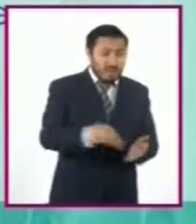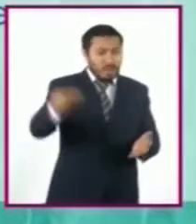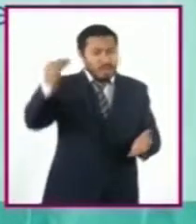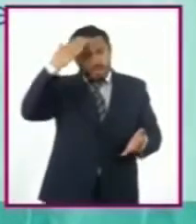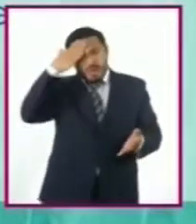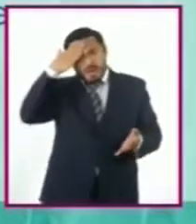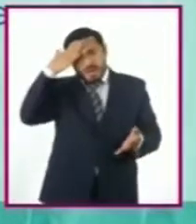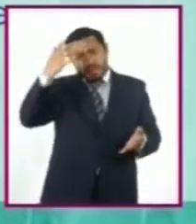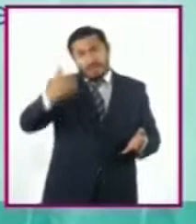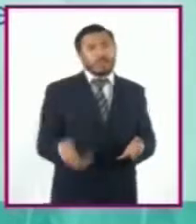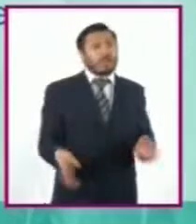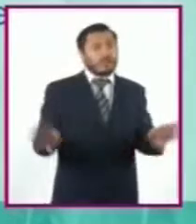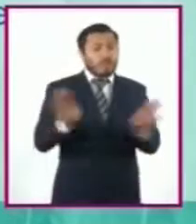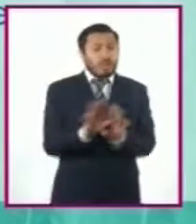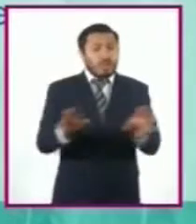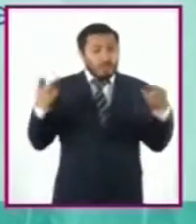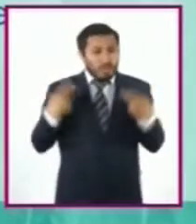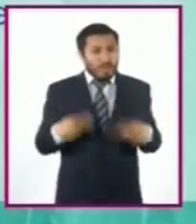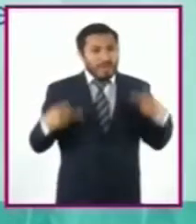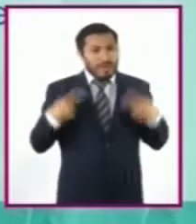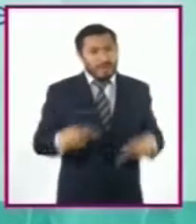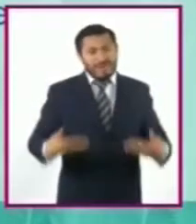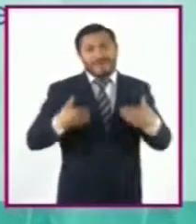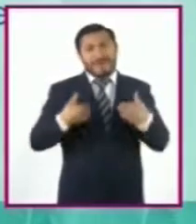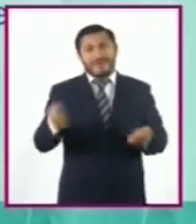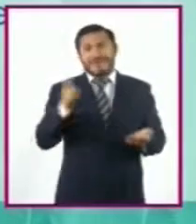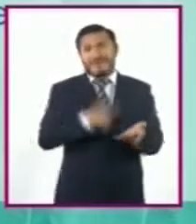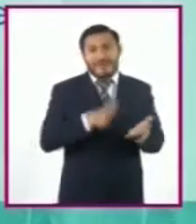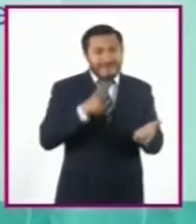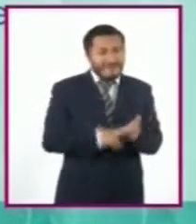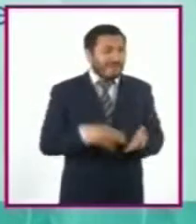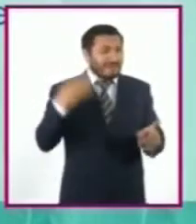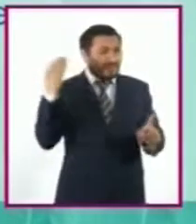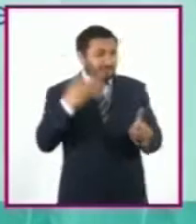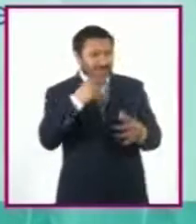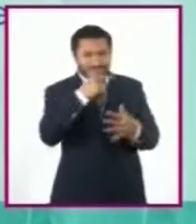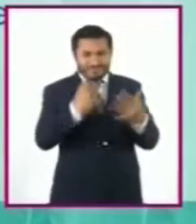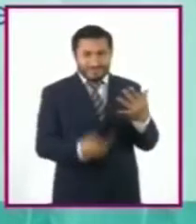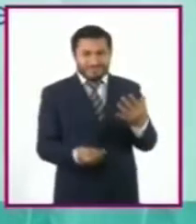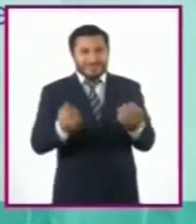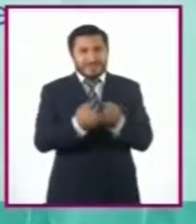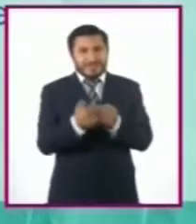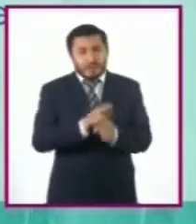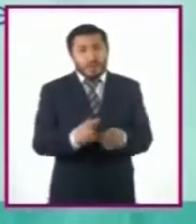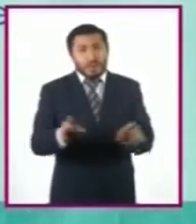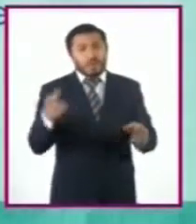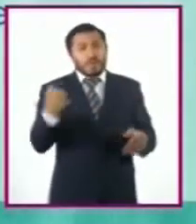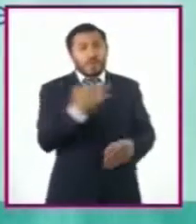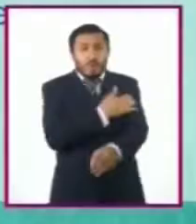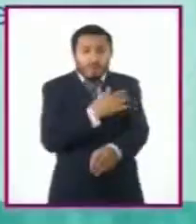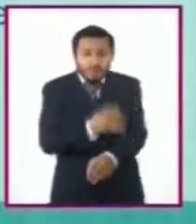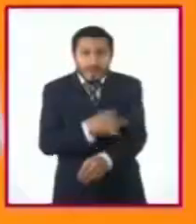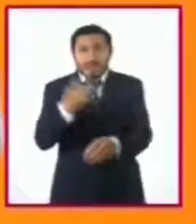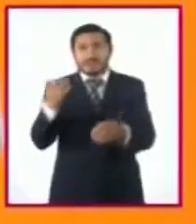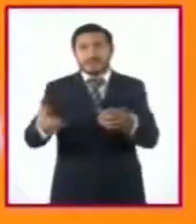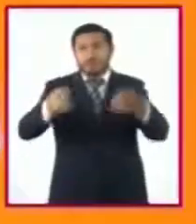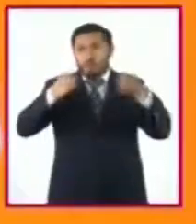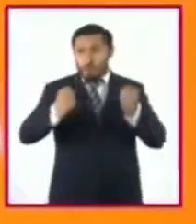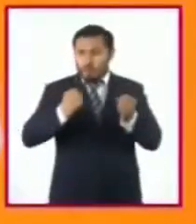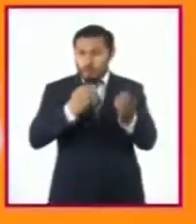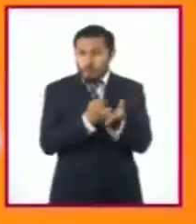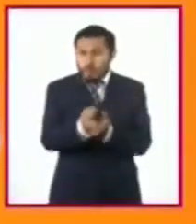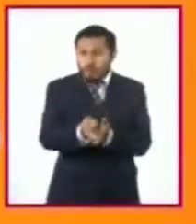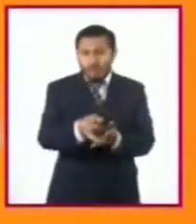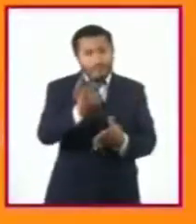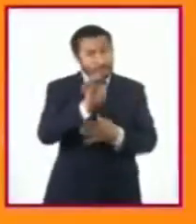la humanidad se apropiaría de estos valores y estos ideales, y serían honestos, fuertes y leales. Por lo